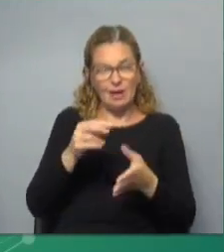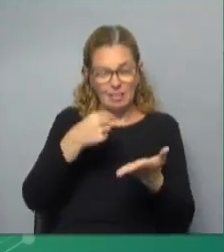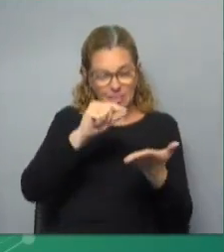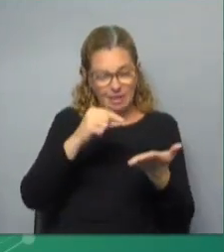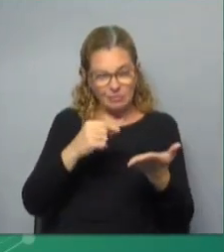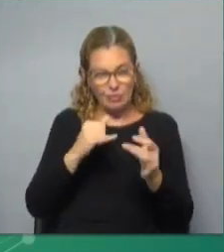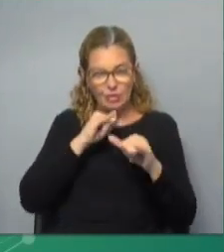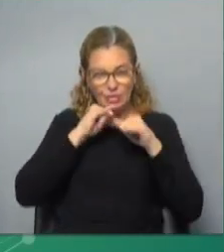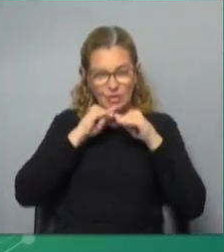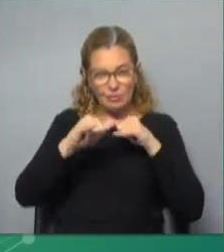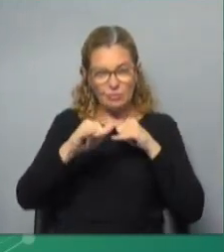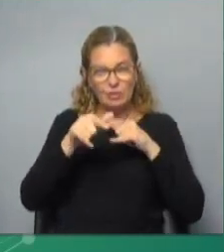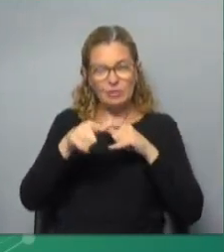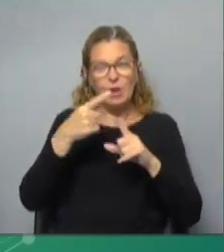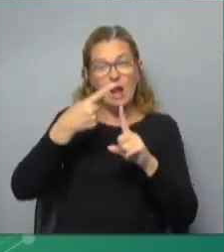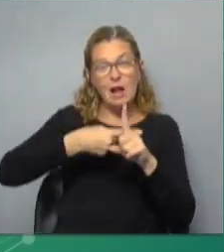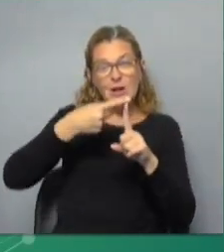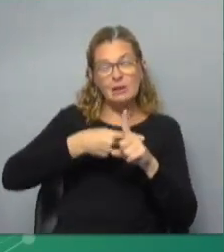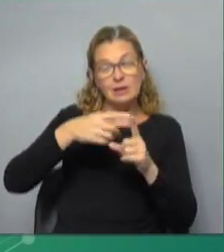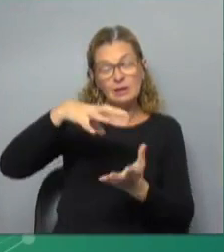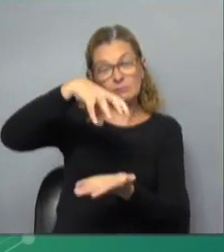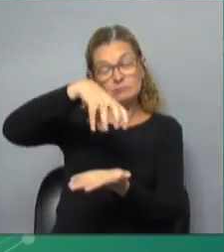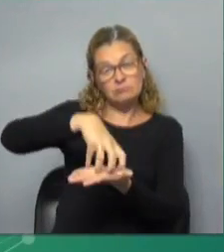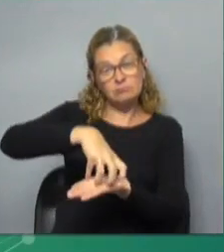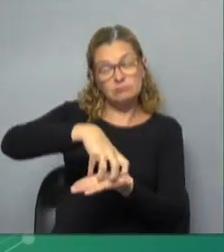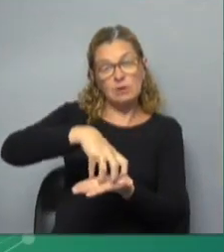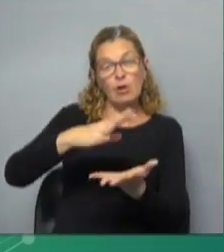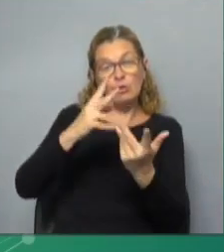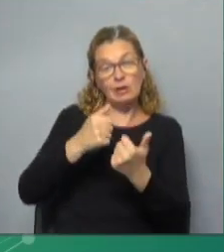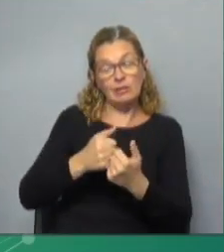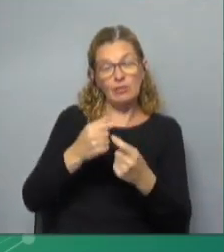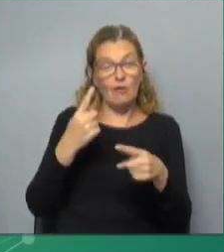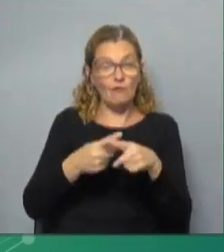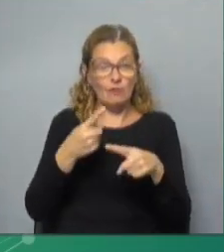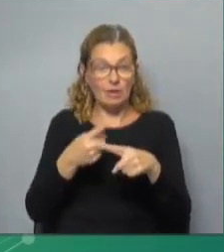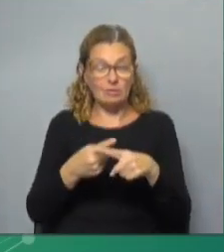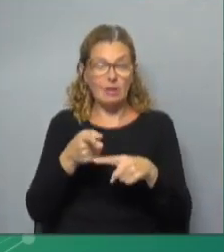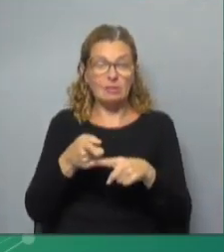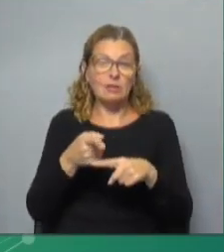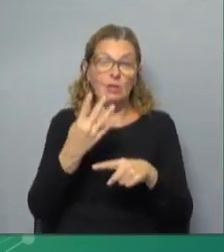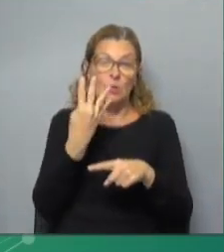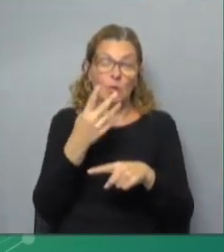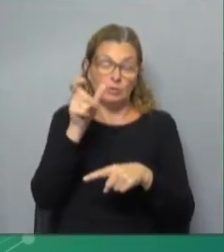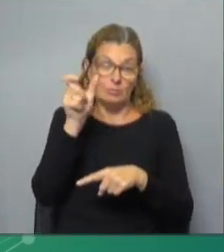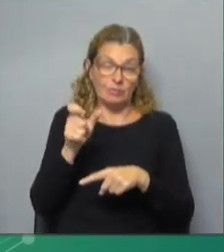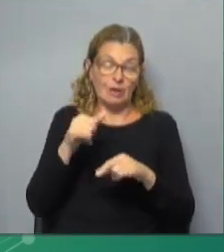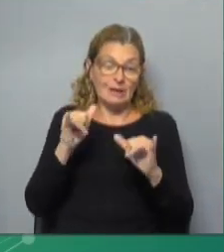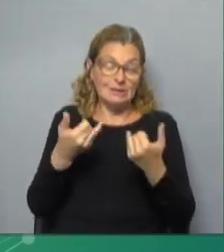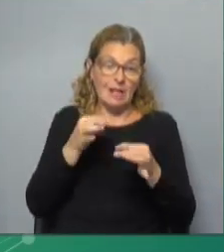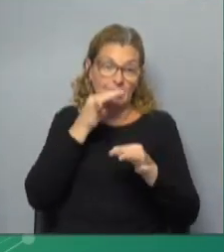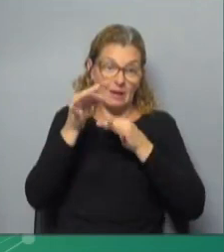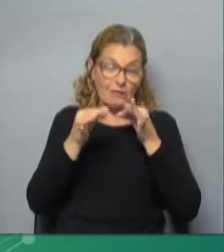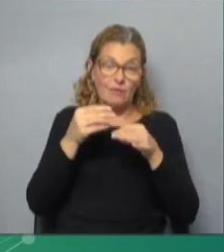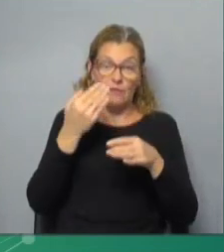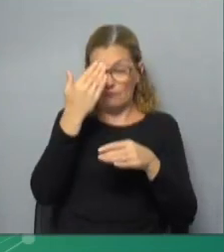marco de la denuncia usualmente alquila el local de chacra san francisco para organizar eventos además es una de las cuatro personas que ya declararon ante la policía